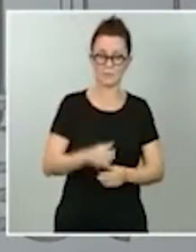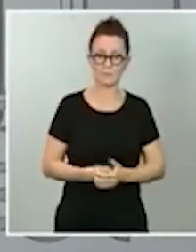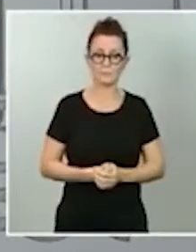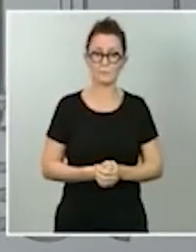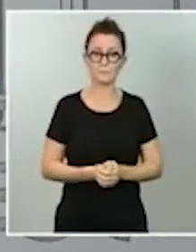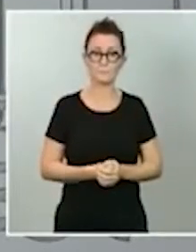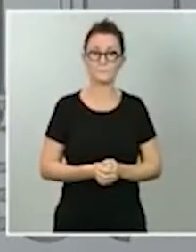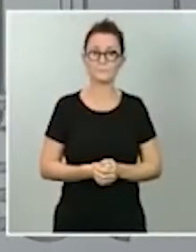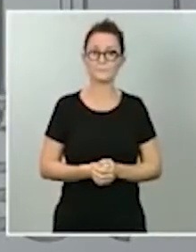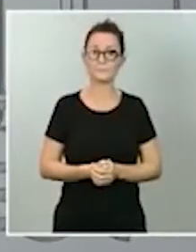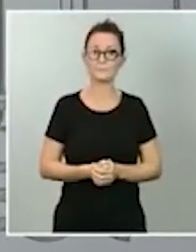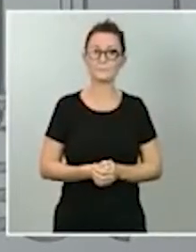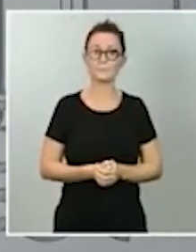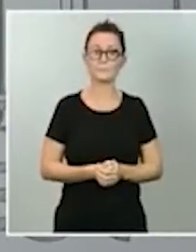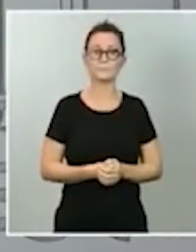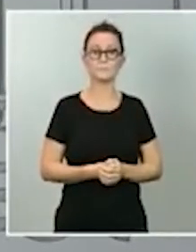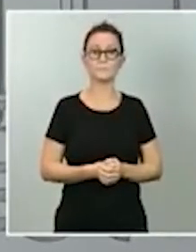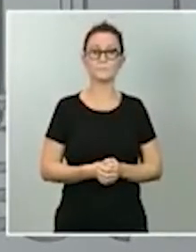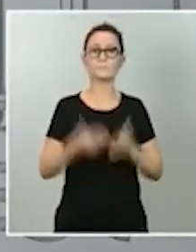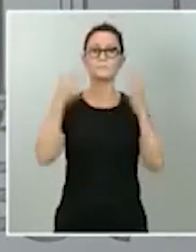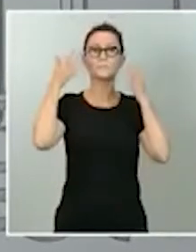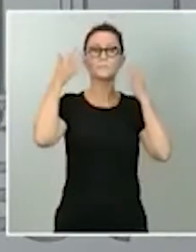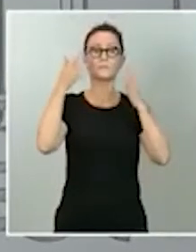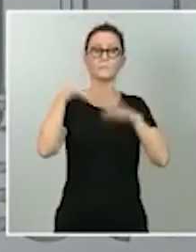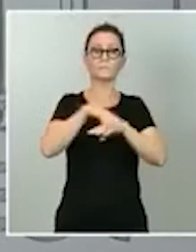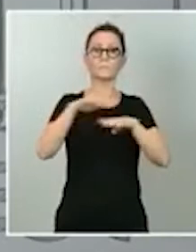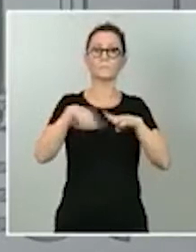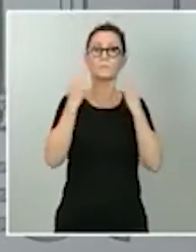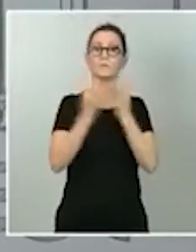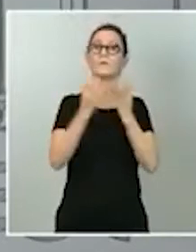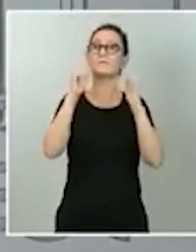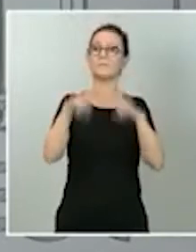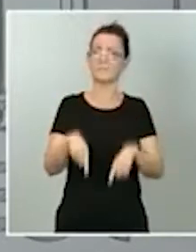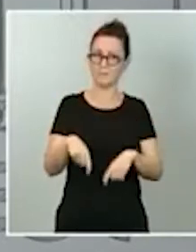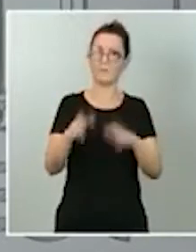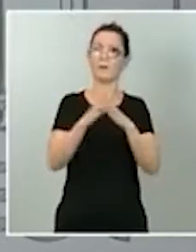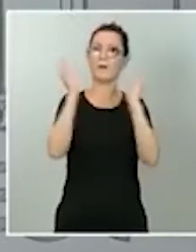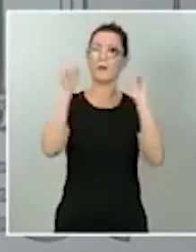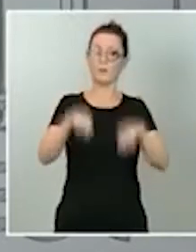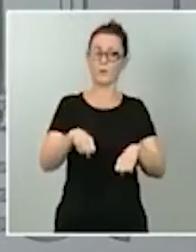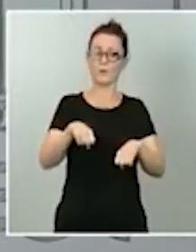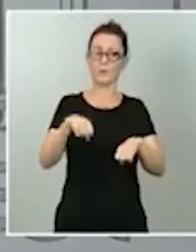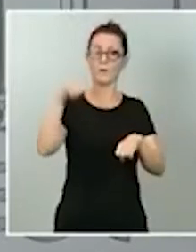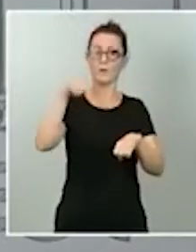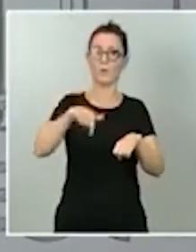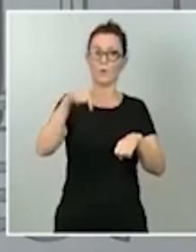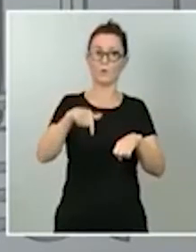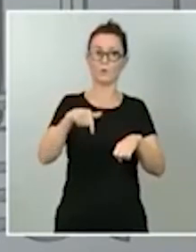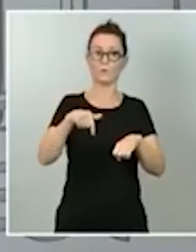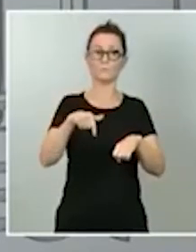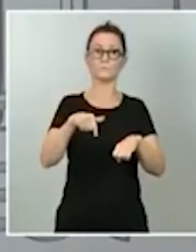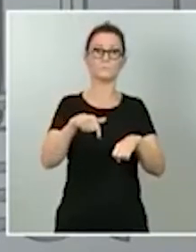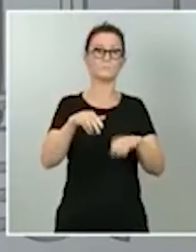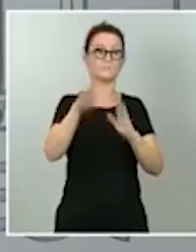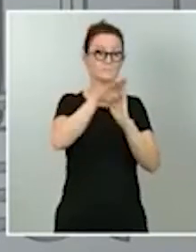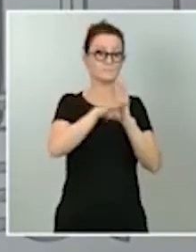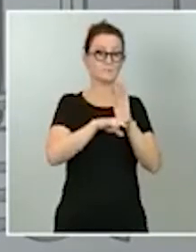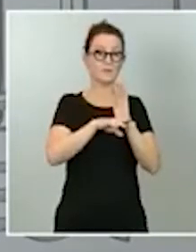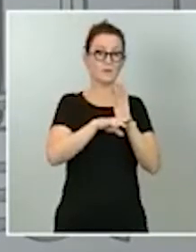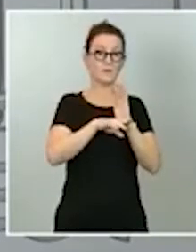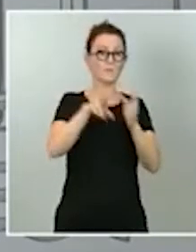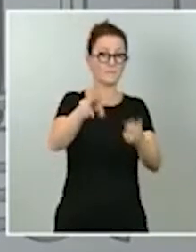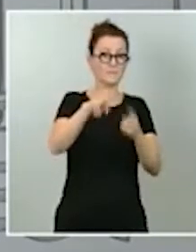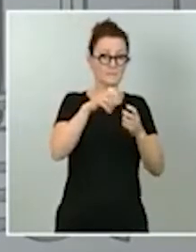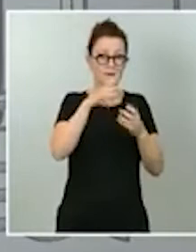el consejo de ministro también acuerda en el día de hoy además de derogar los parámetros fiscales vigentes es